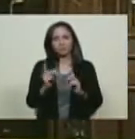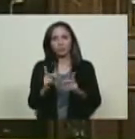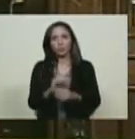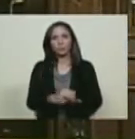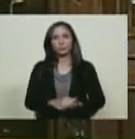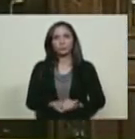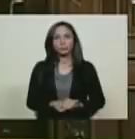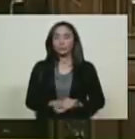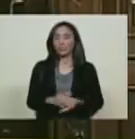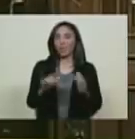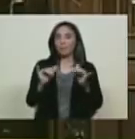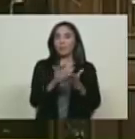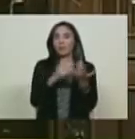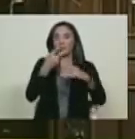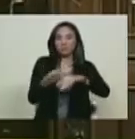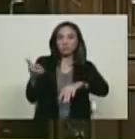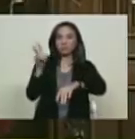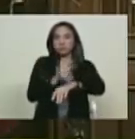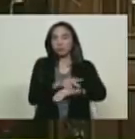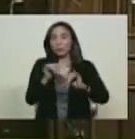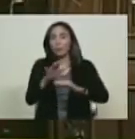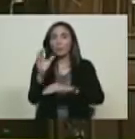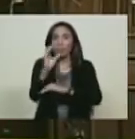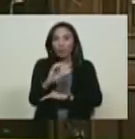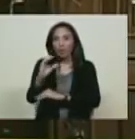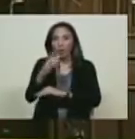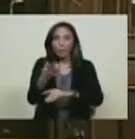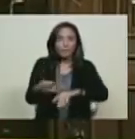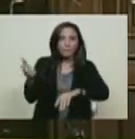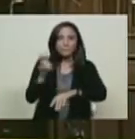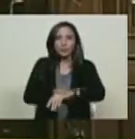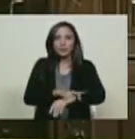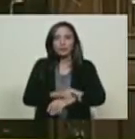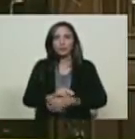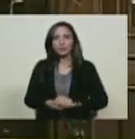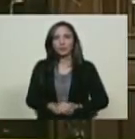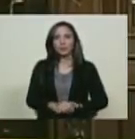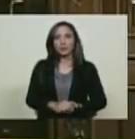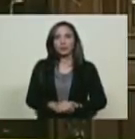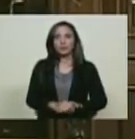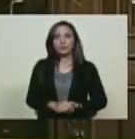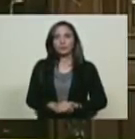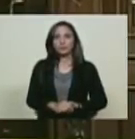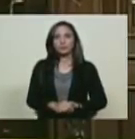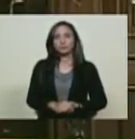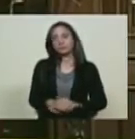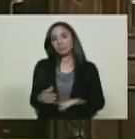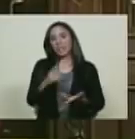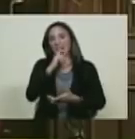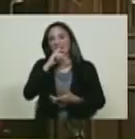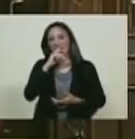las lacras de la oligarquía colombiana llenen, envenenen,